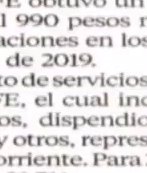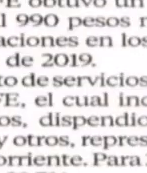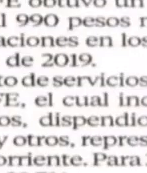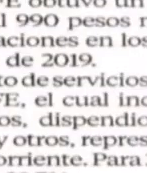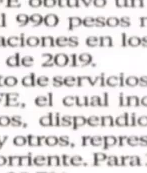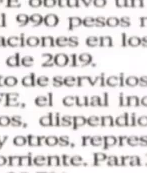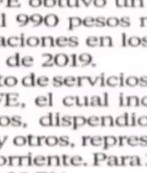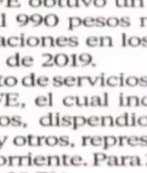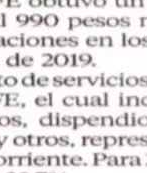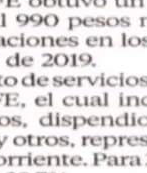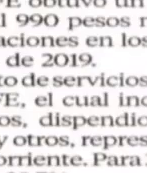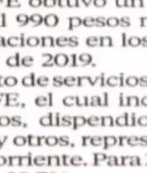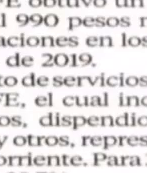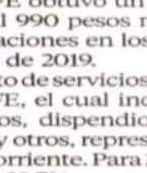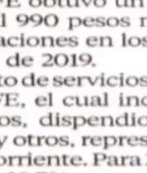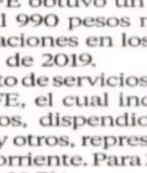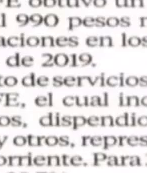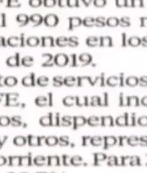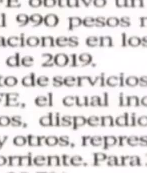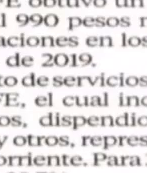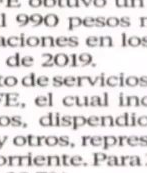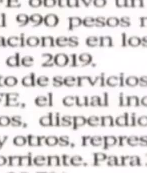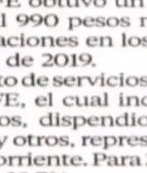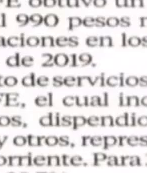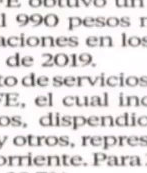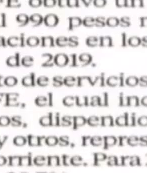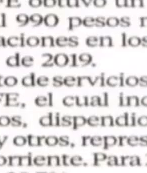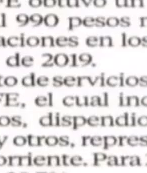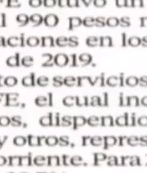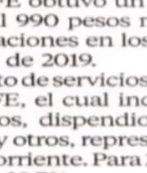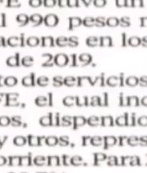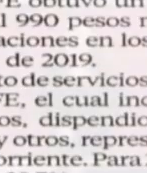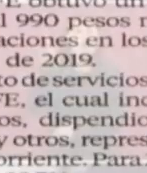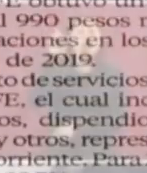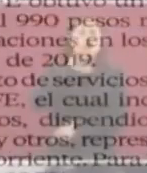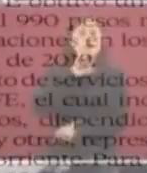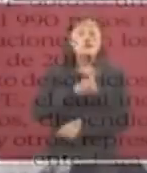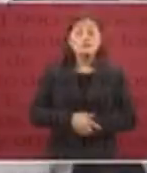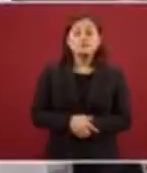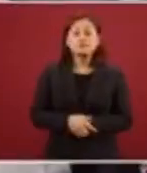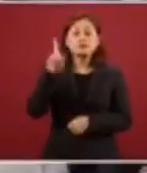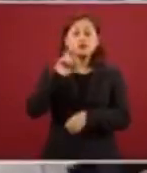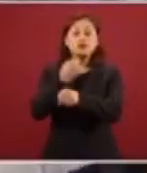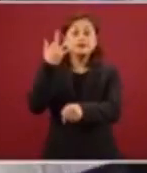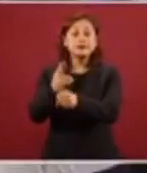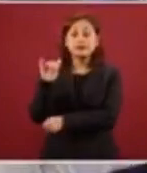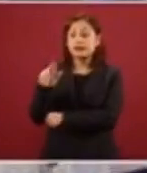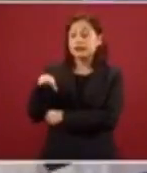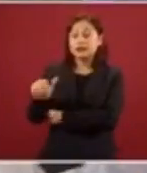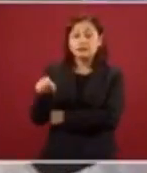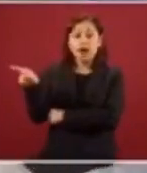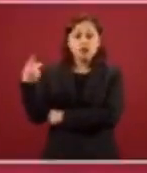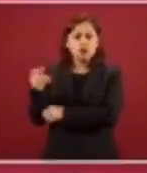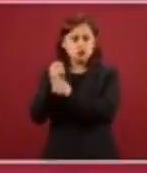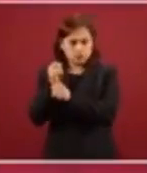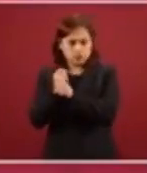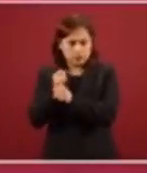autocrítica, de ofrecer disculpas. Yo considero que la investigación que hizo la secretaria Irma Erendira